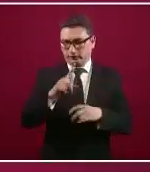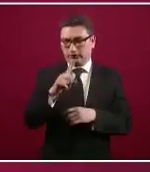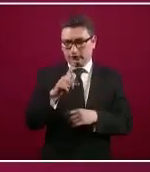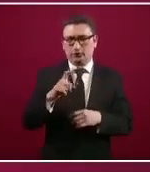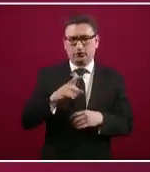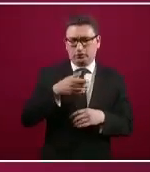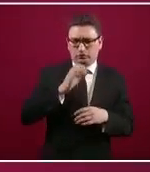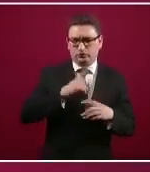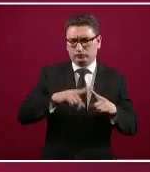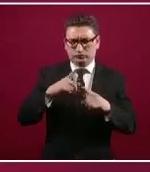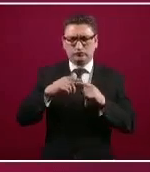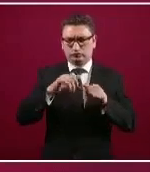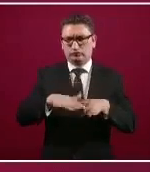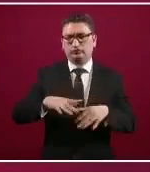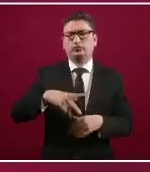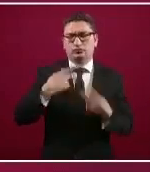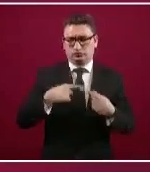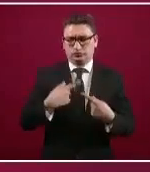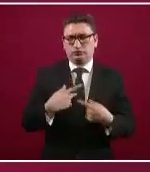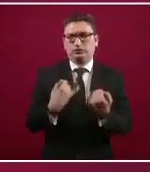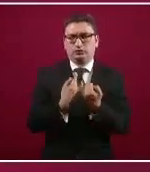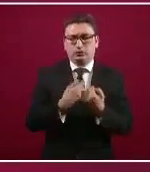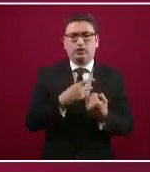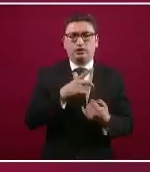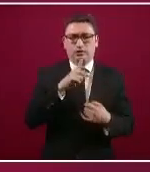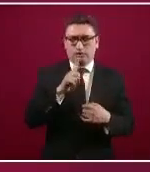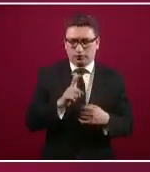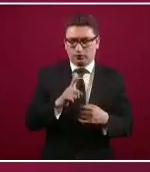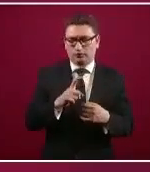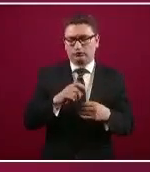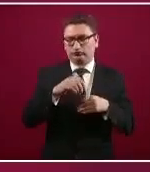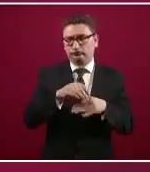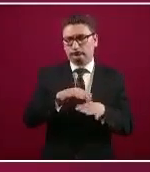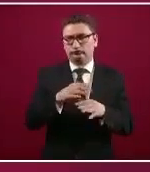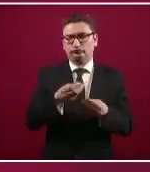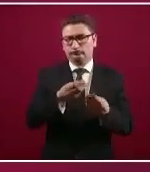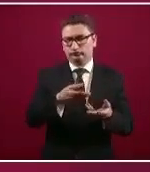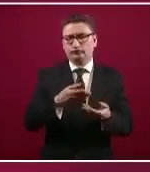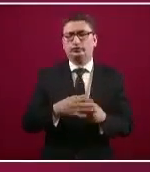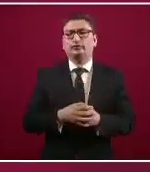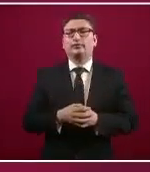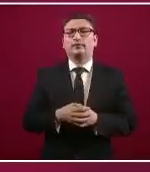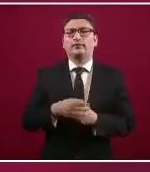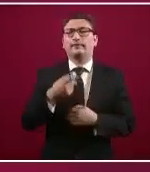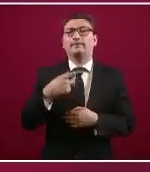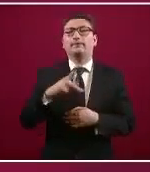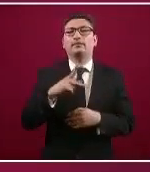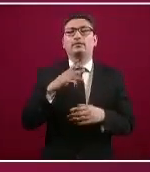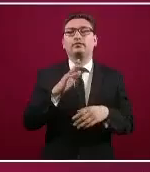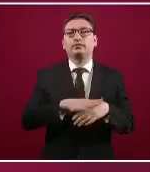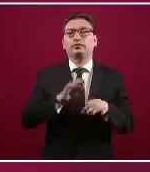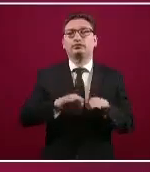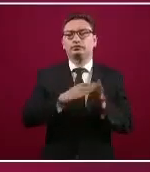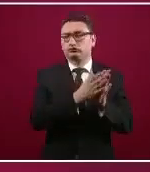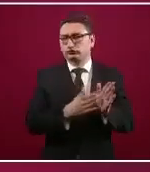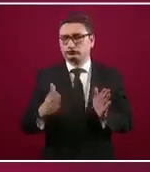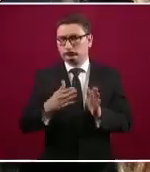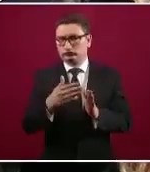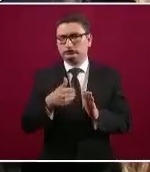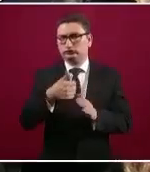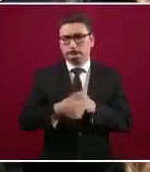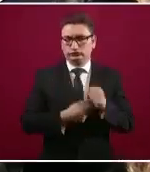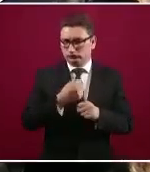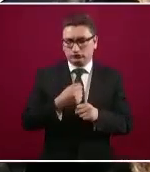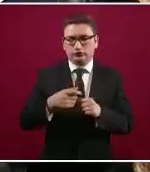en construcciones de potabilizadoras, pero particularmente en este sexenio, en atención